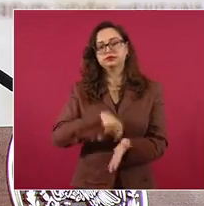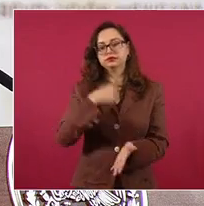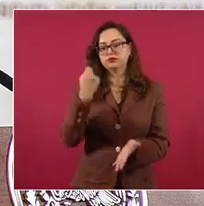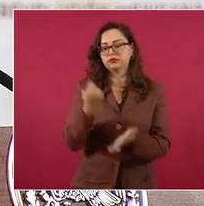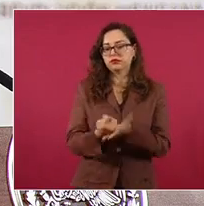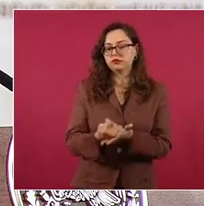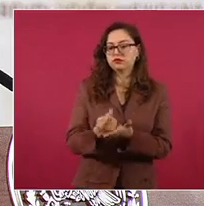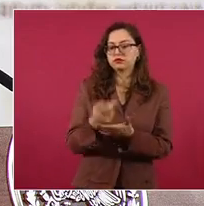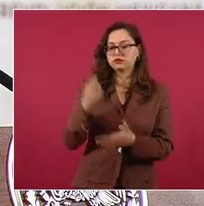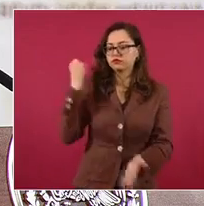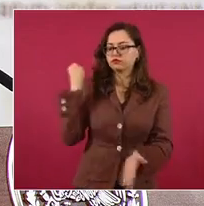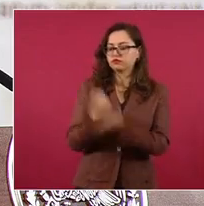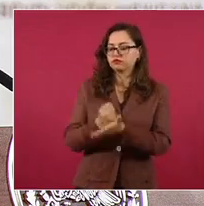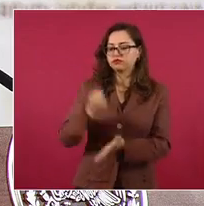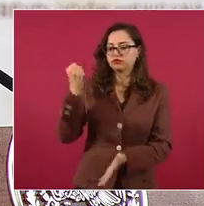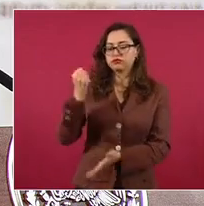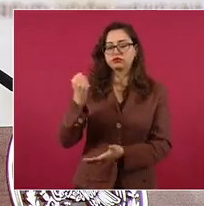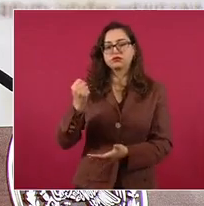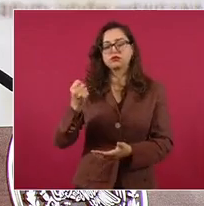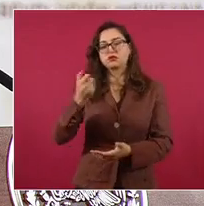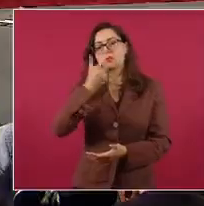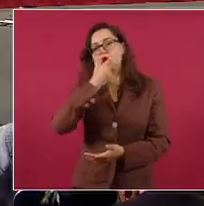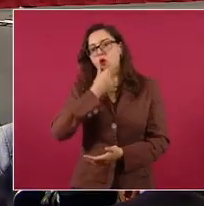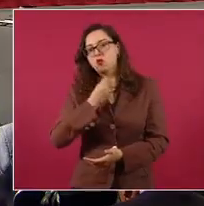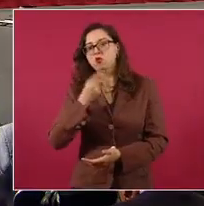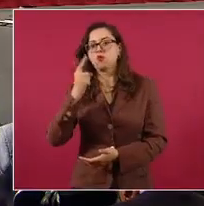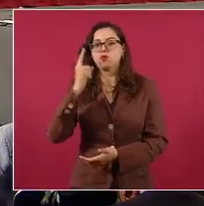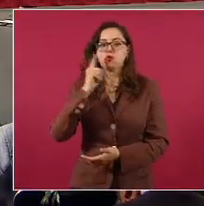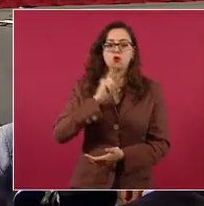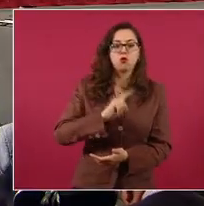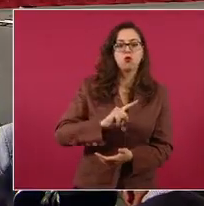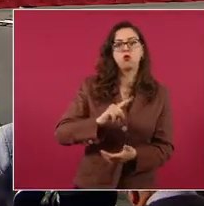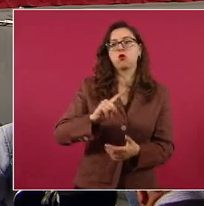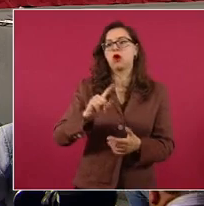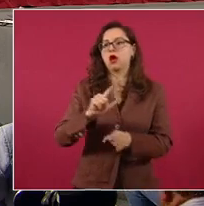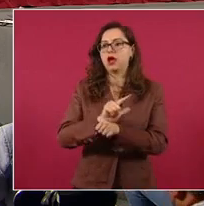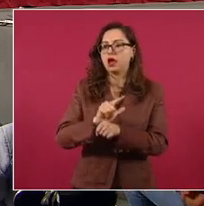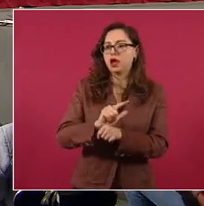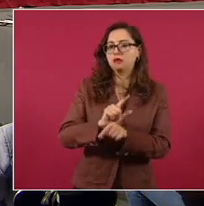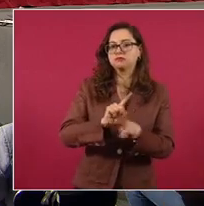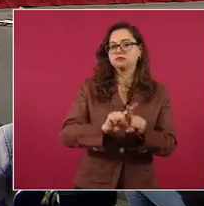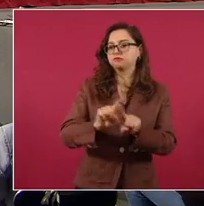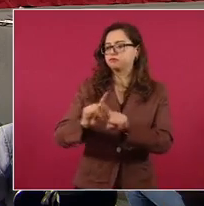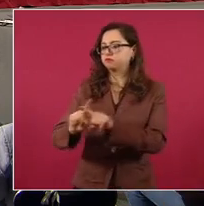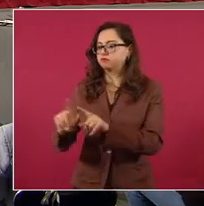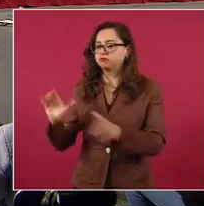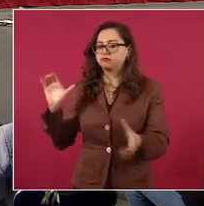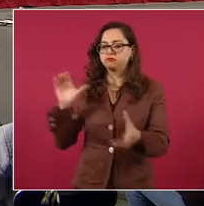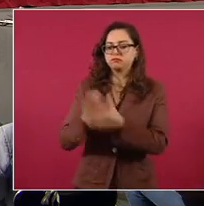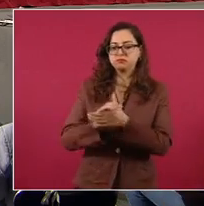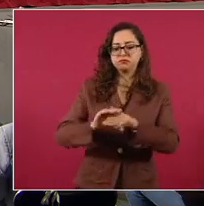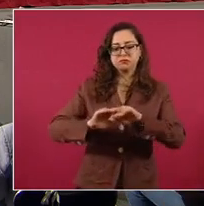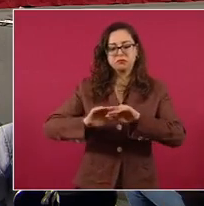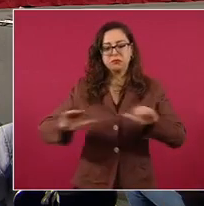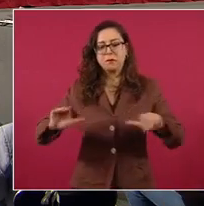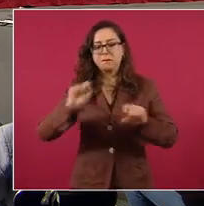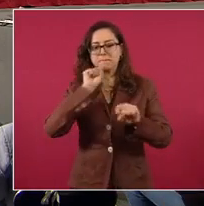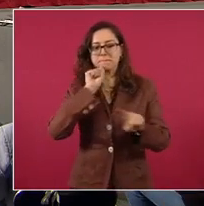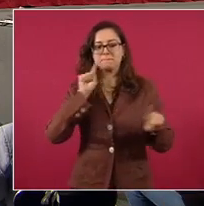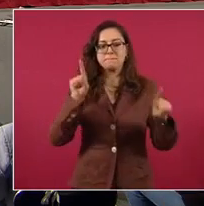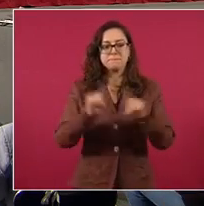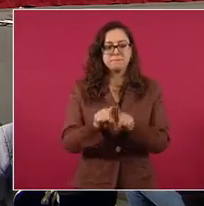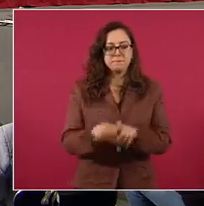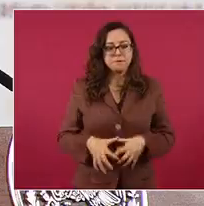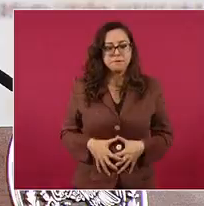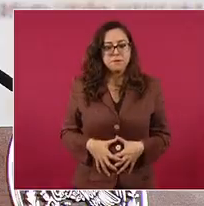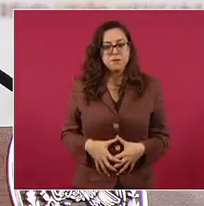con matrimonio igualitario, tenemos 10 entidades con interrupción legal del embarazo hasta las 12 semanas y el énfasis lo